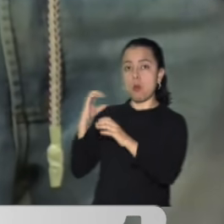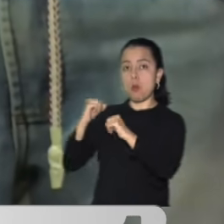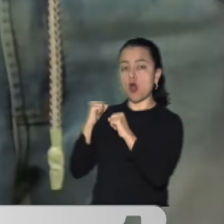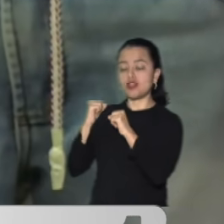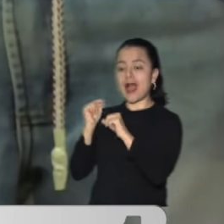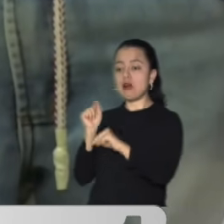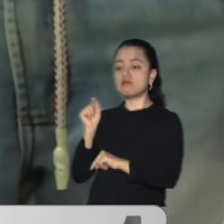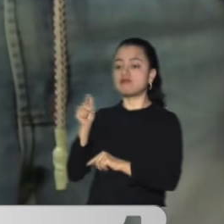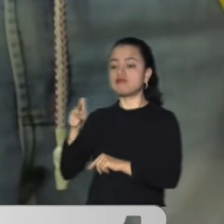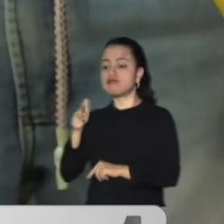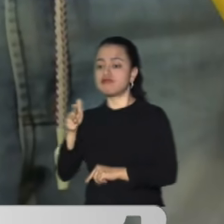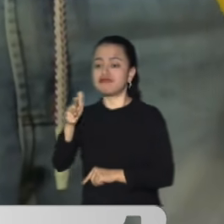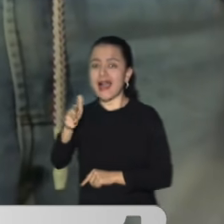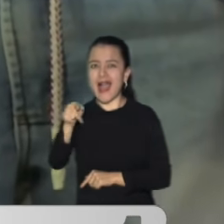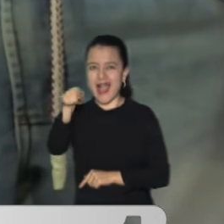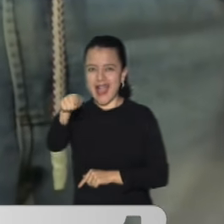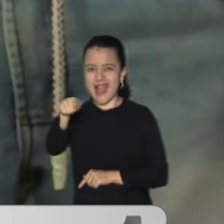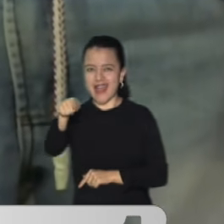presentaron